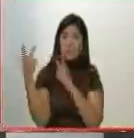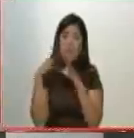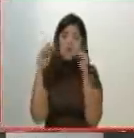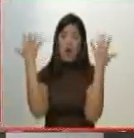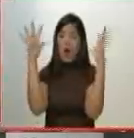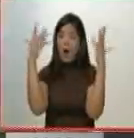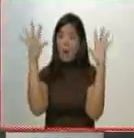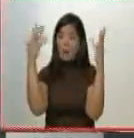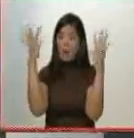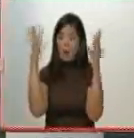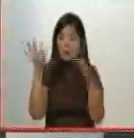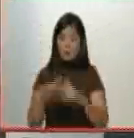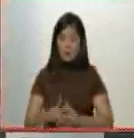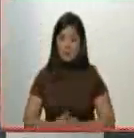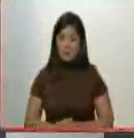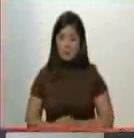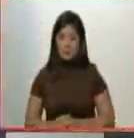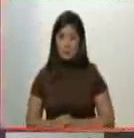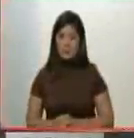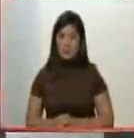presidente.